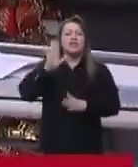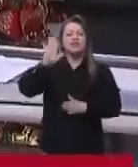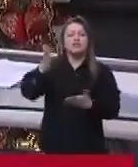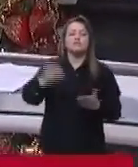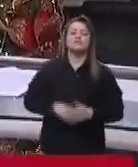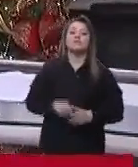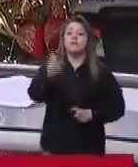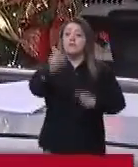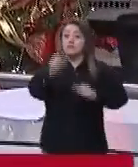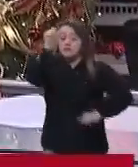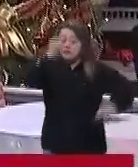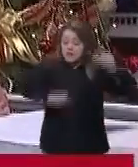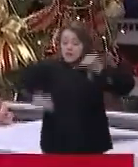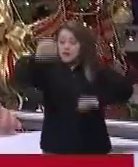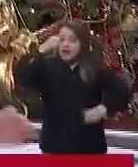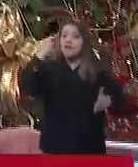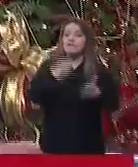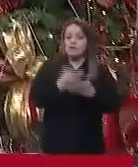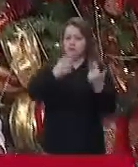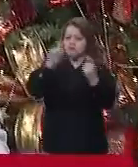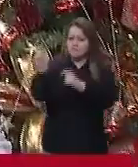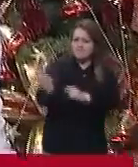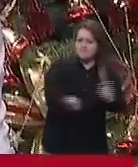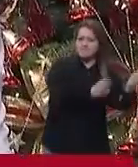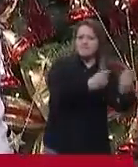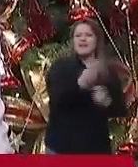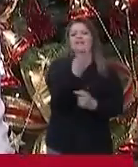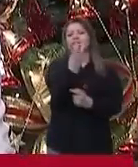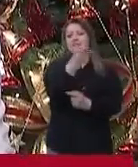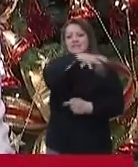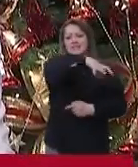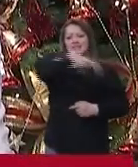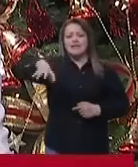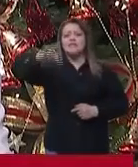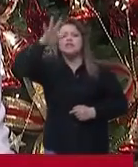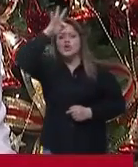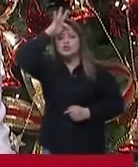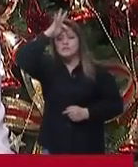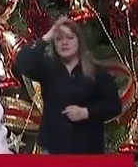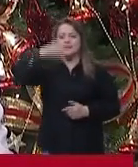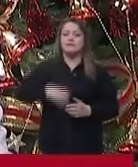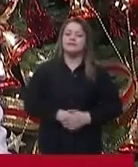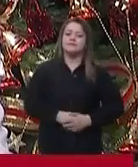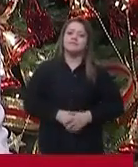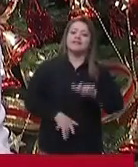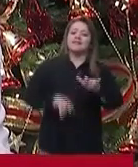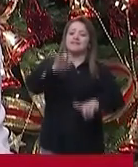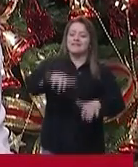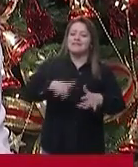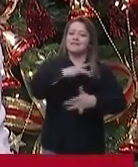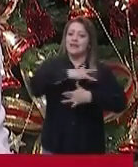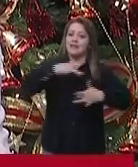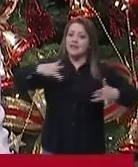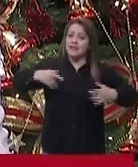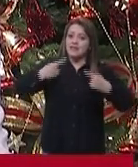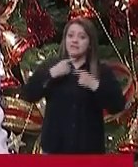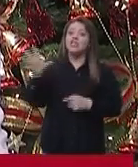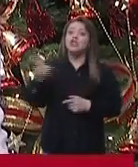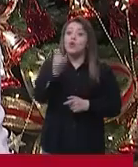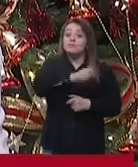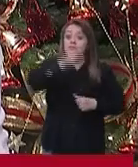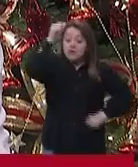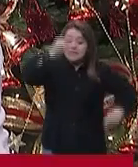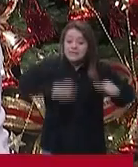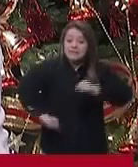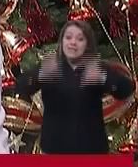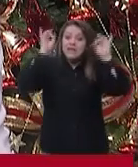personas que resultaron lesionadas en el accidente fueron trasladadas a 3 centros asistenciales de la capital. La Secretaría de Salud confirmó que todos los